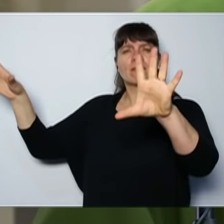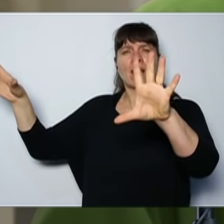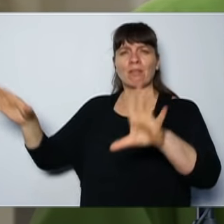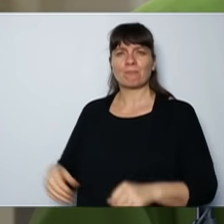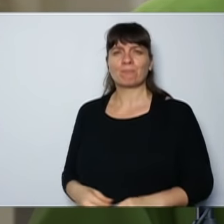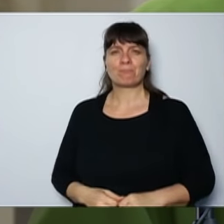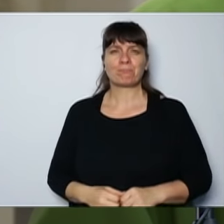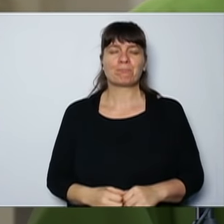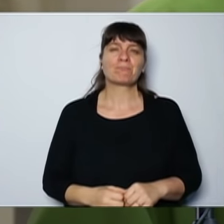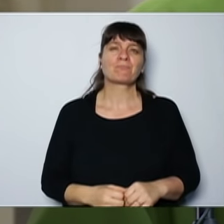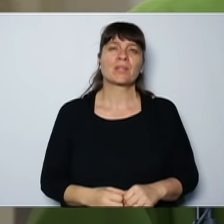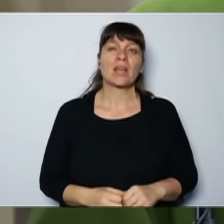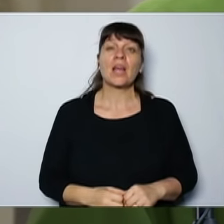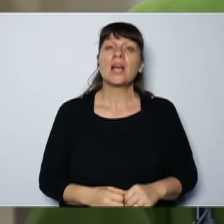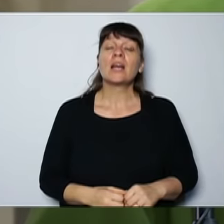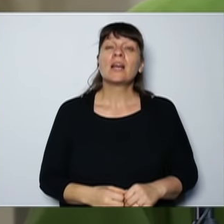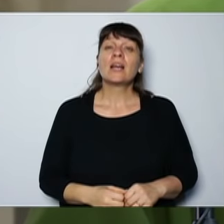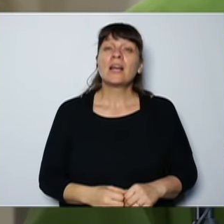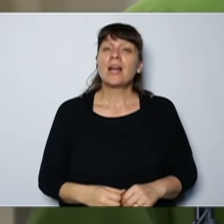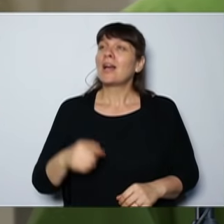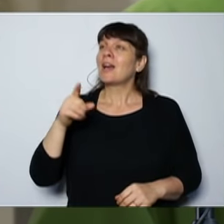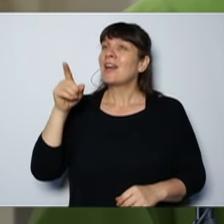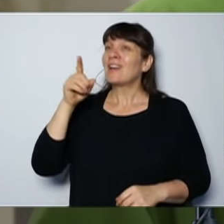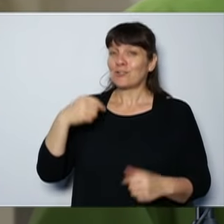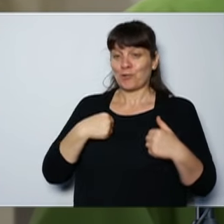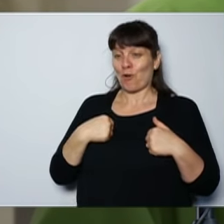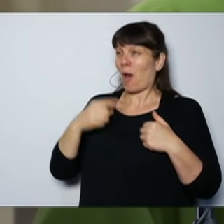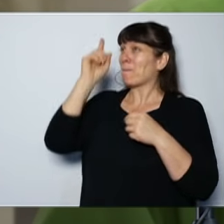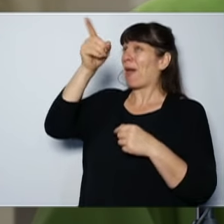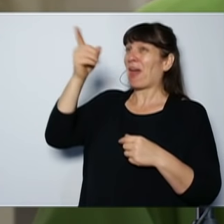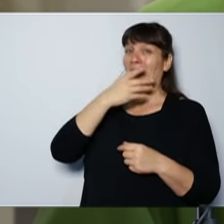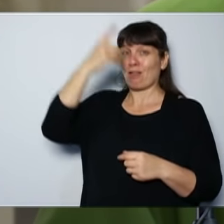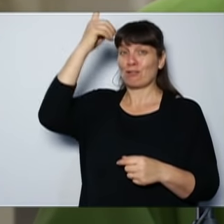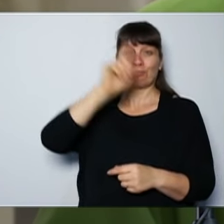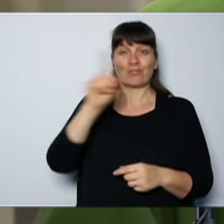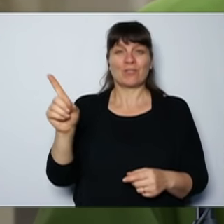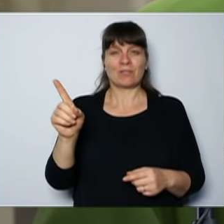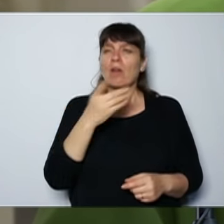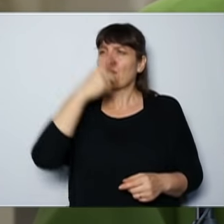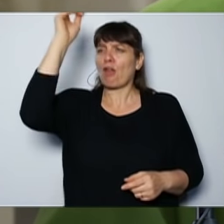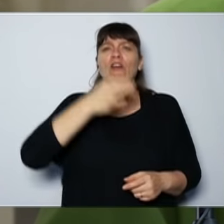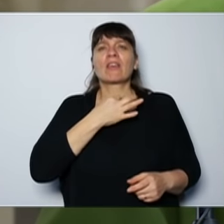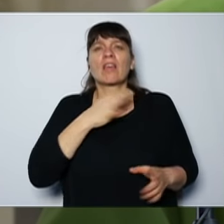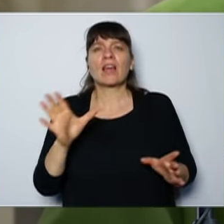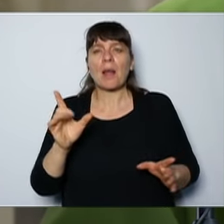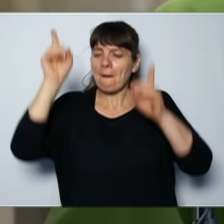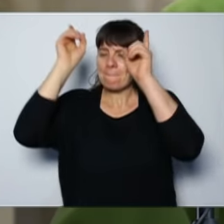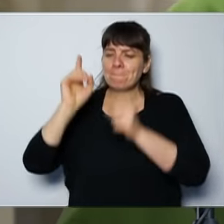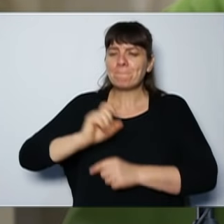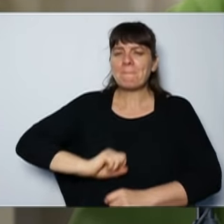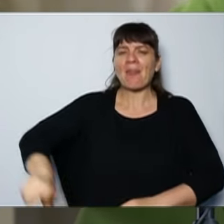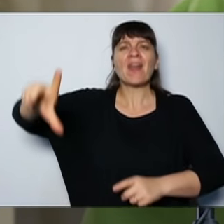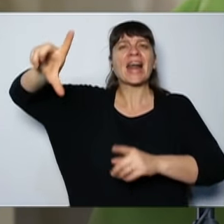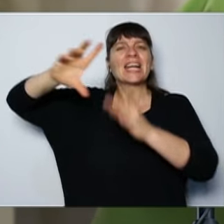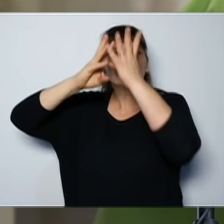libertad. No es él para indicarle a Dios lo que tiene que hacer. Si Dios quiere mandar el